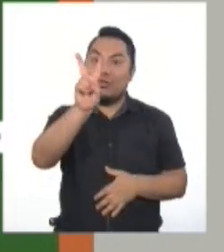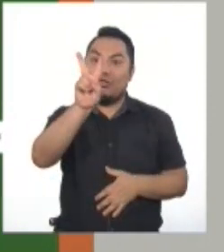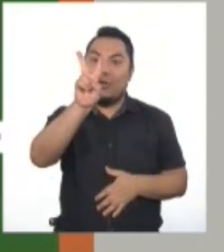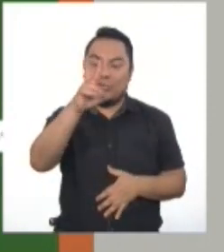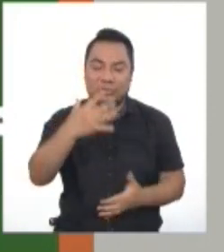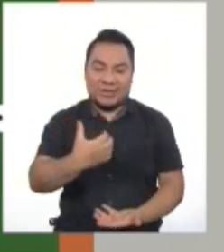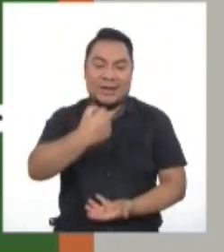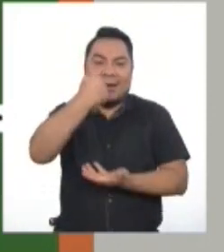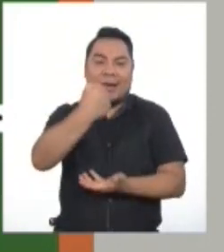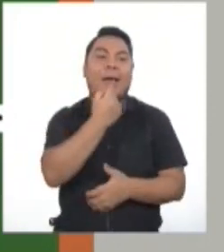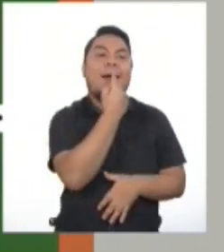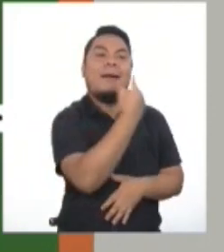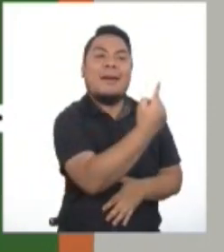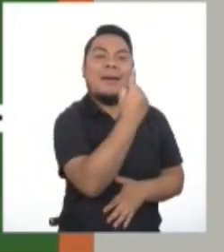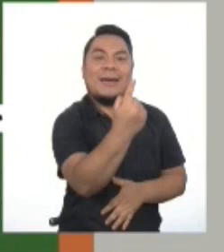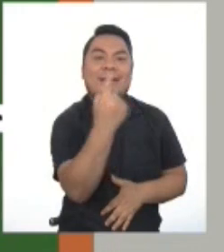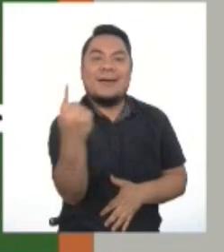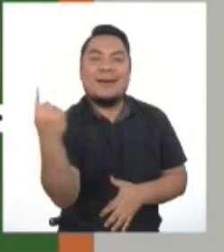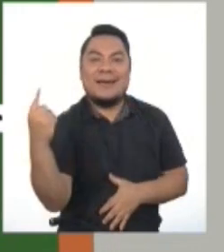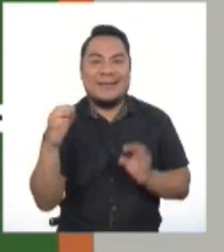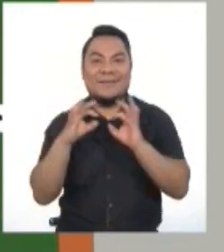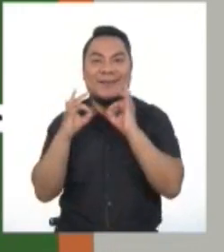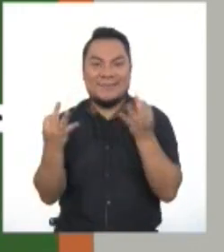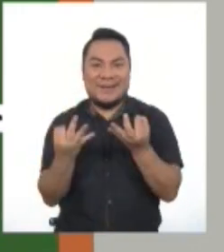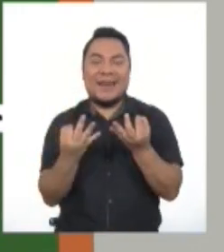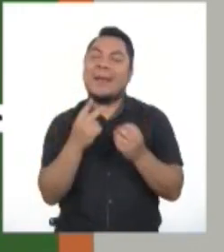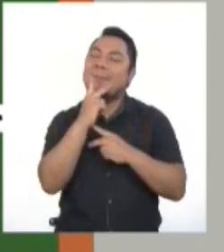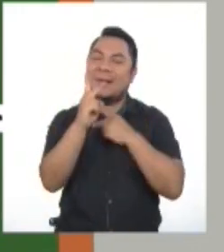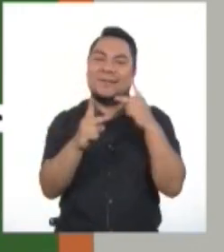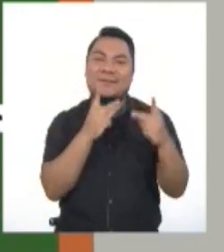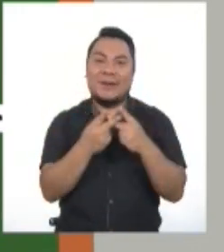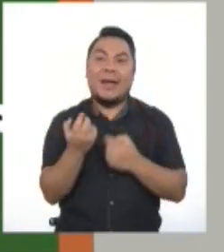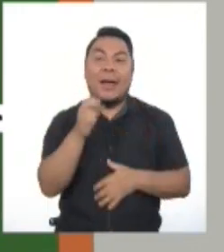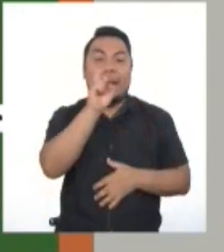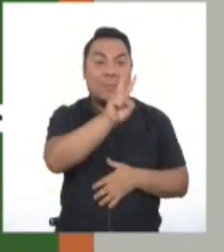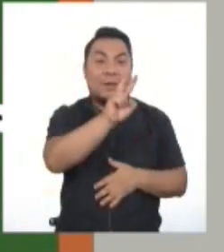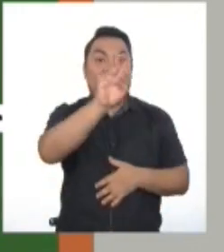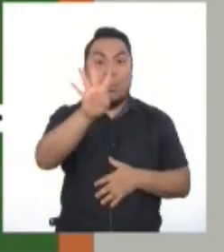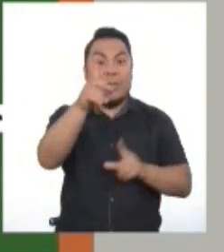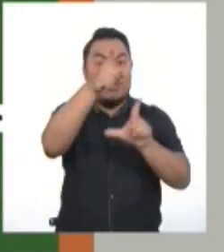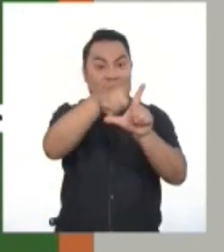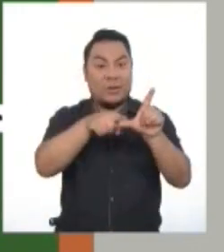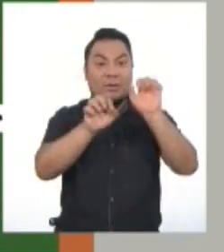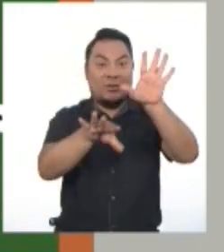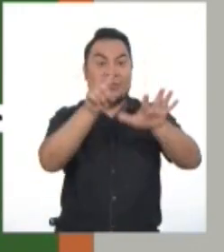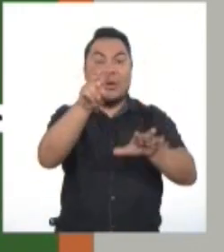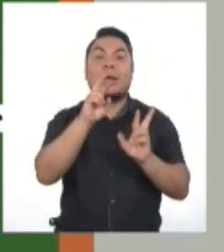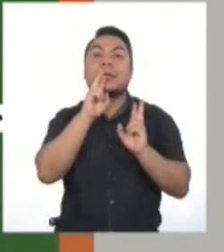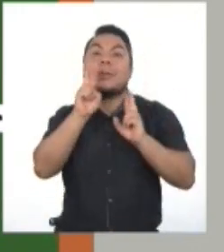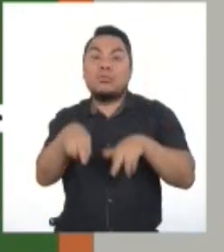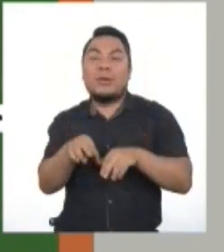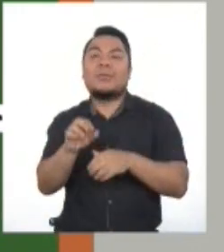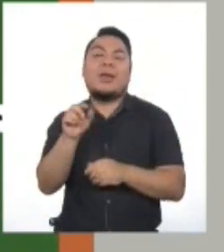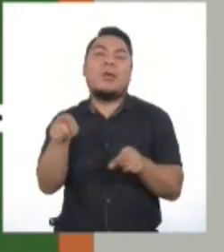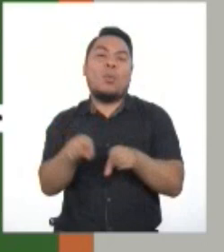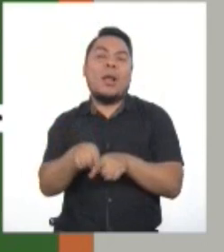canastas por cada familia. ¡Perfecto! 24 entre 12 es igual a